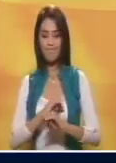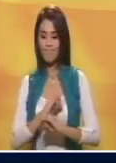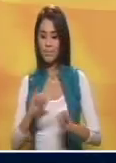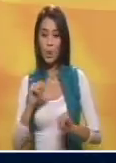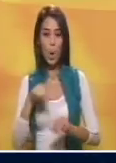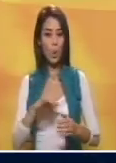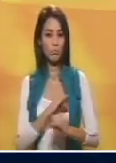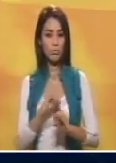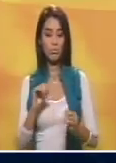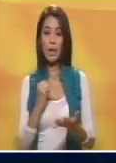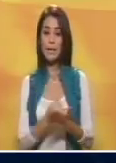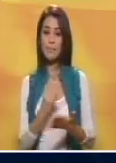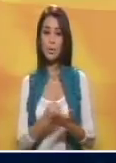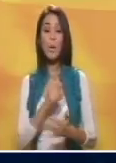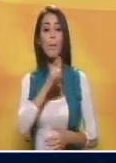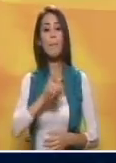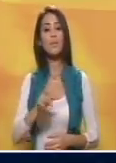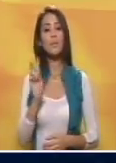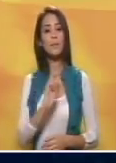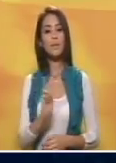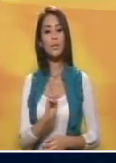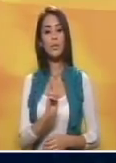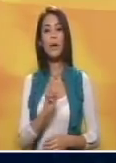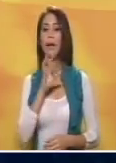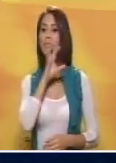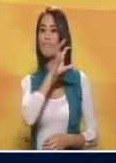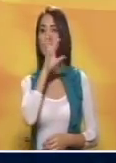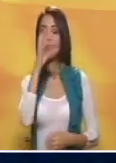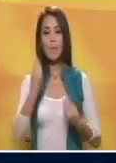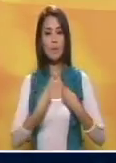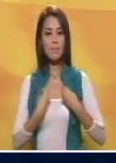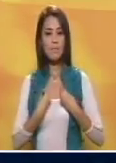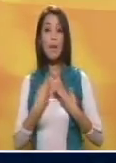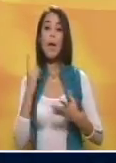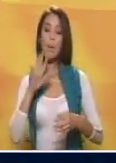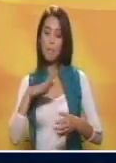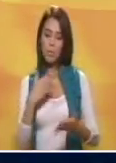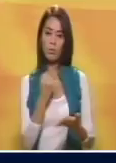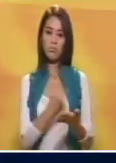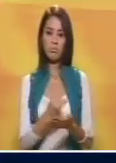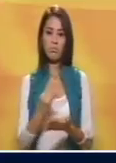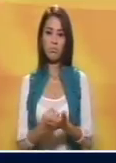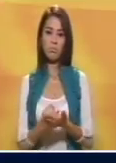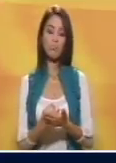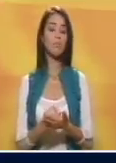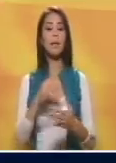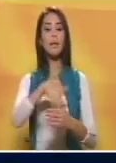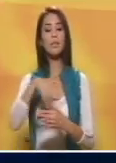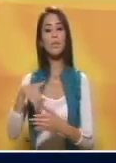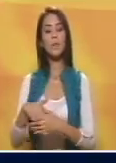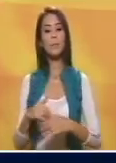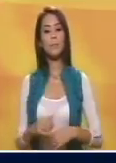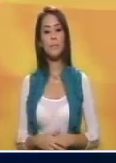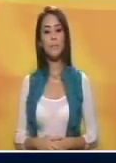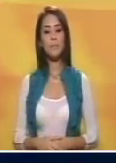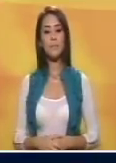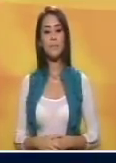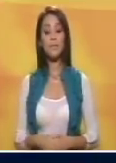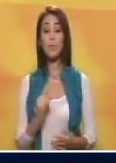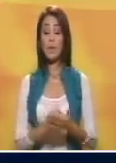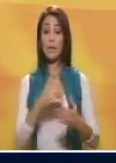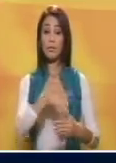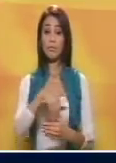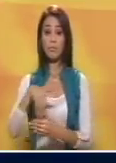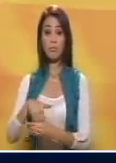para los venezolanos que están en el exterior y puedan inscribirse en el registro electoral permanente. Un registro electoral permanente